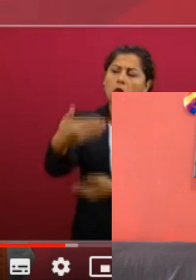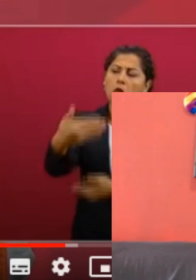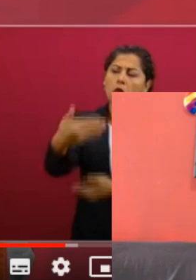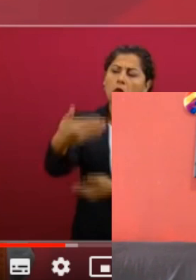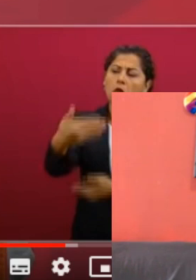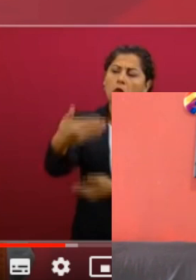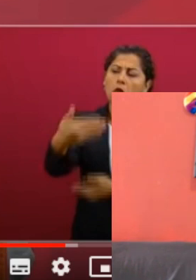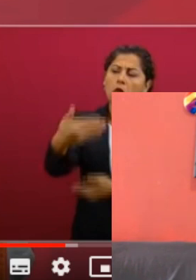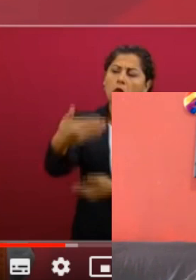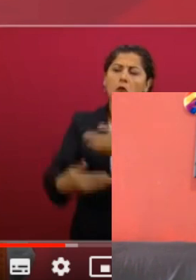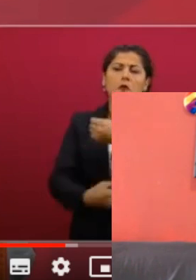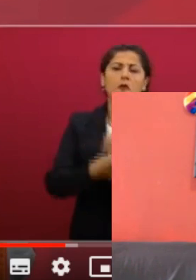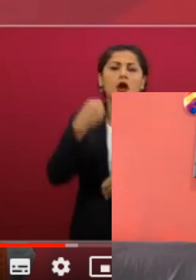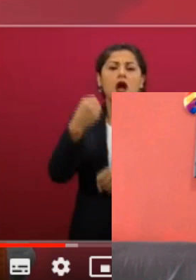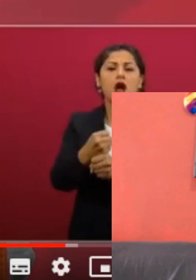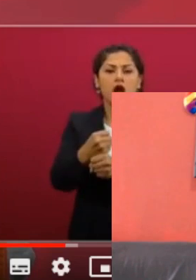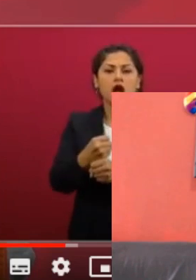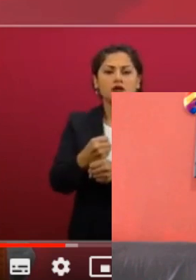sigamos viendo